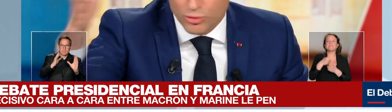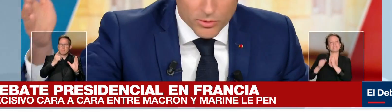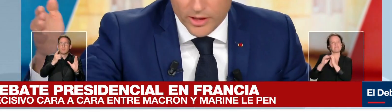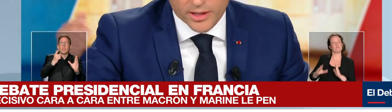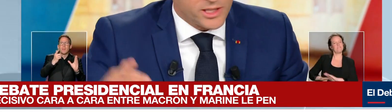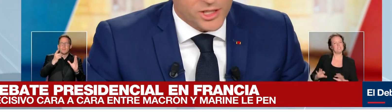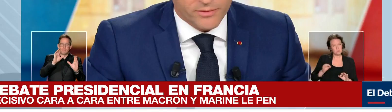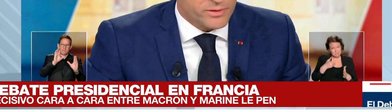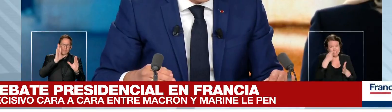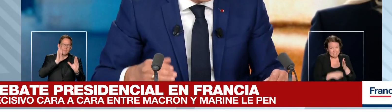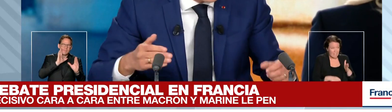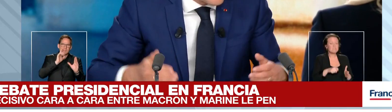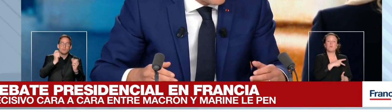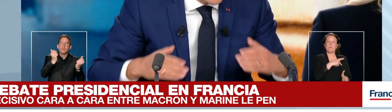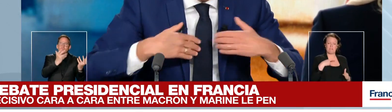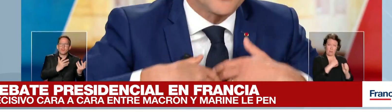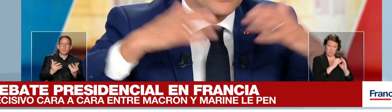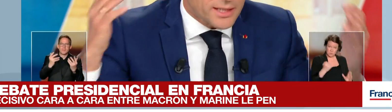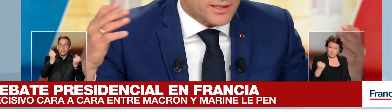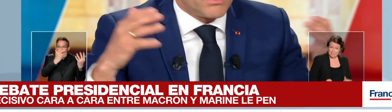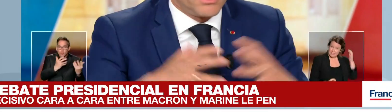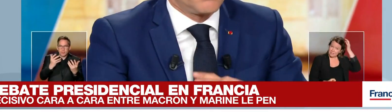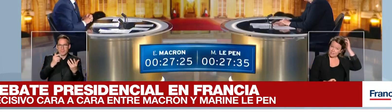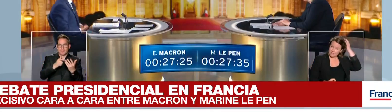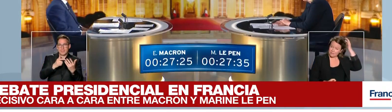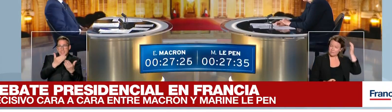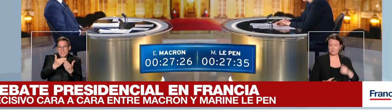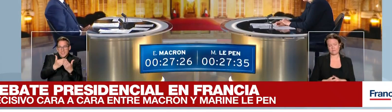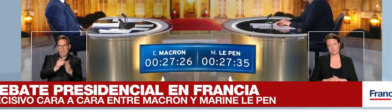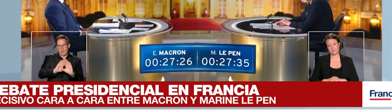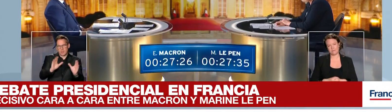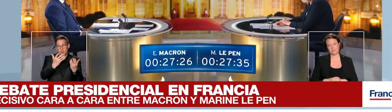Le Pen, pero las cifras, que todo el mundo vaya a mirar las cifras.